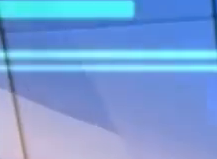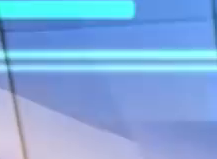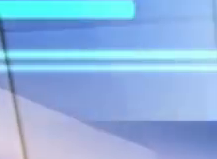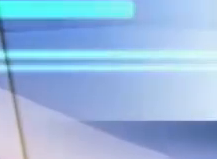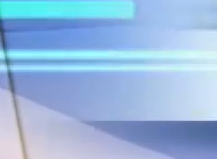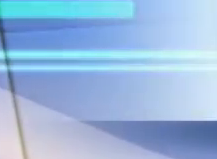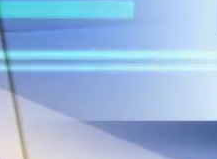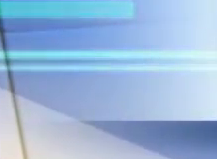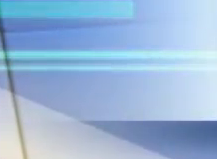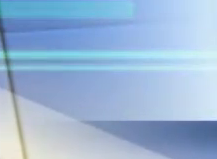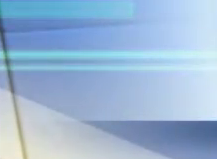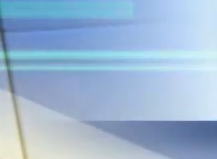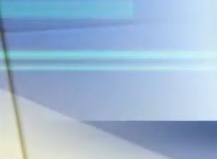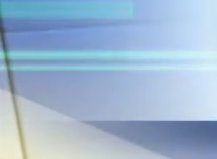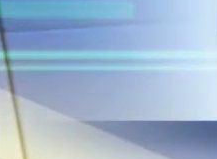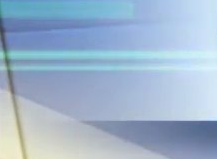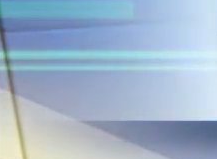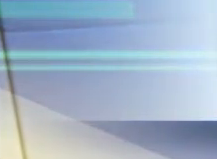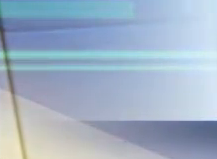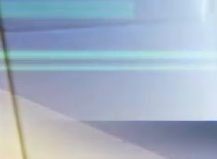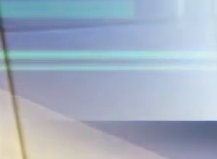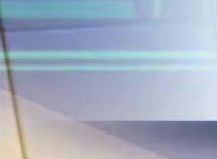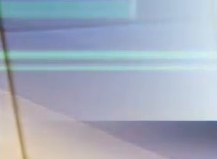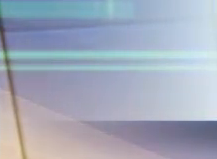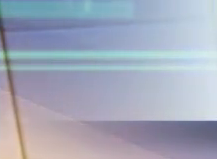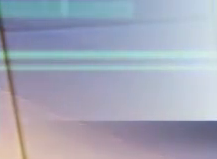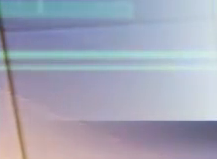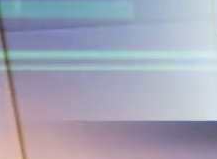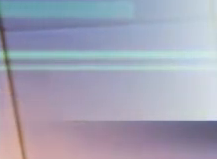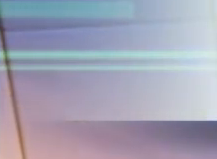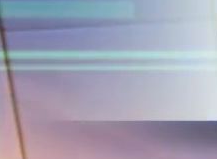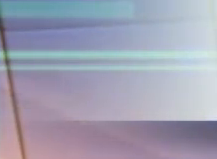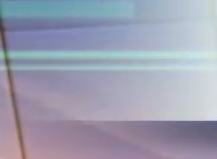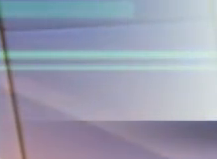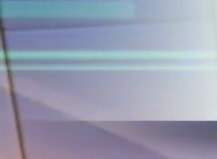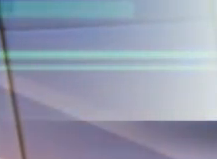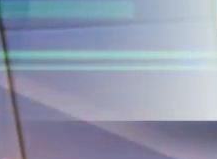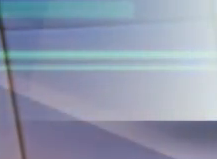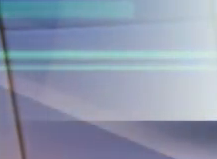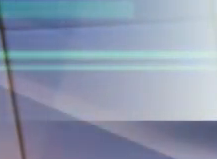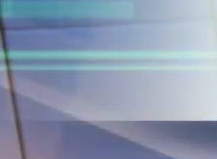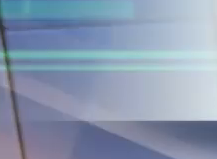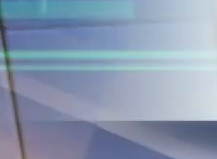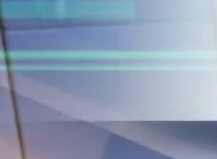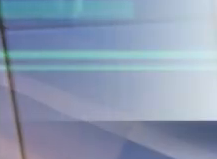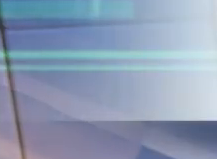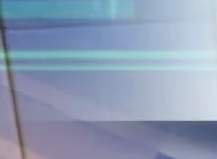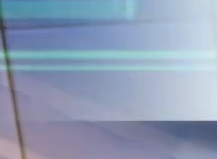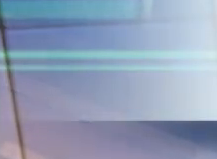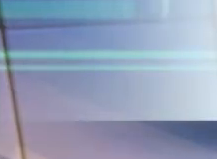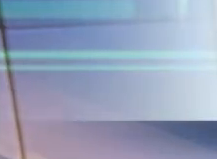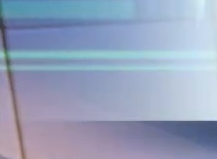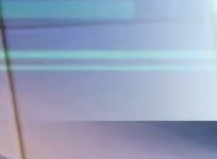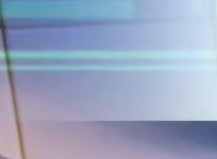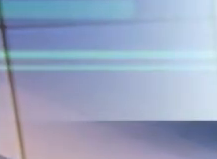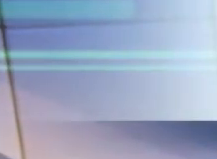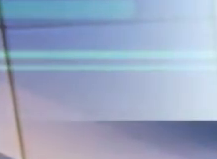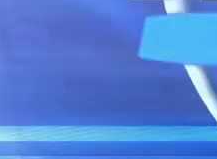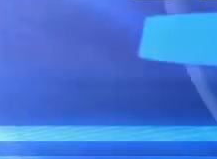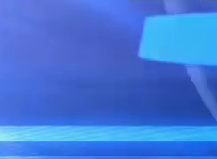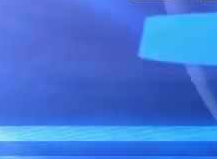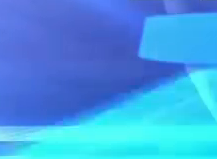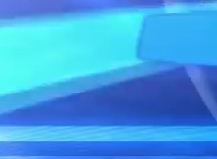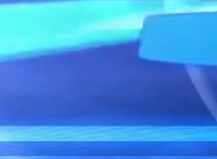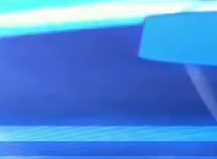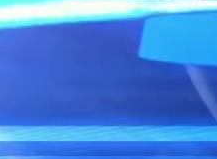El 1 de febrero, las personas privadas de la libertad ejercerán su derecho al voto. La noticia